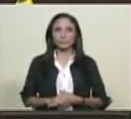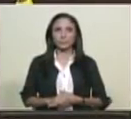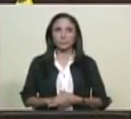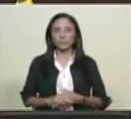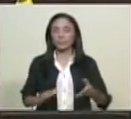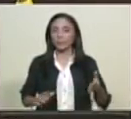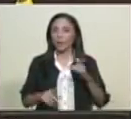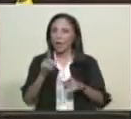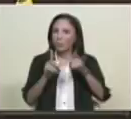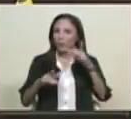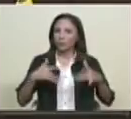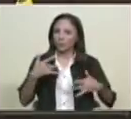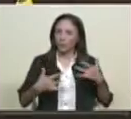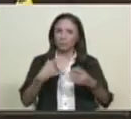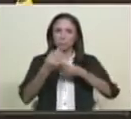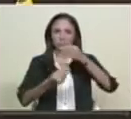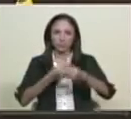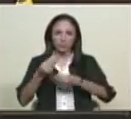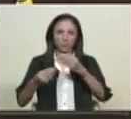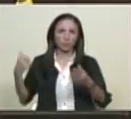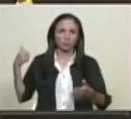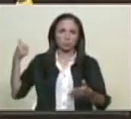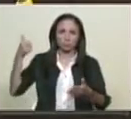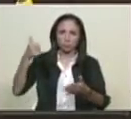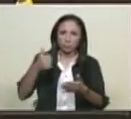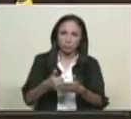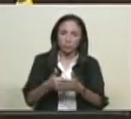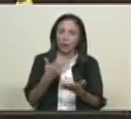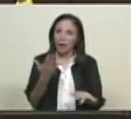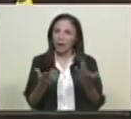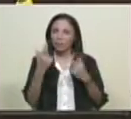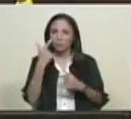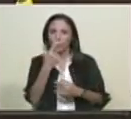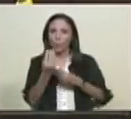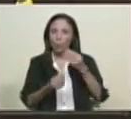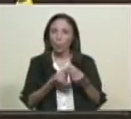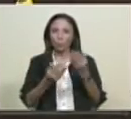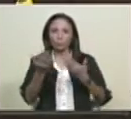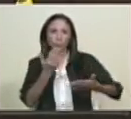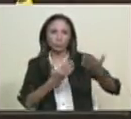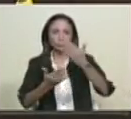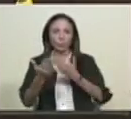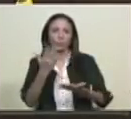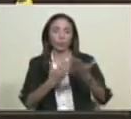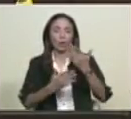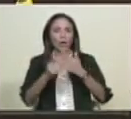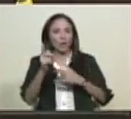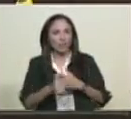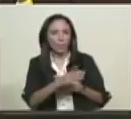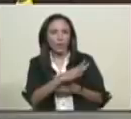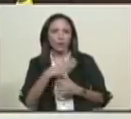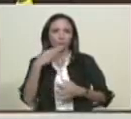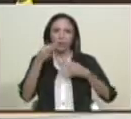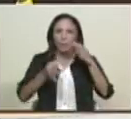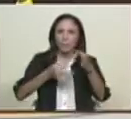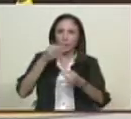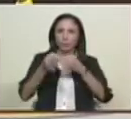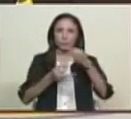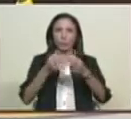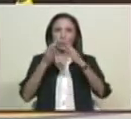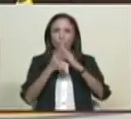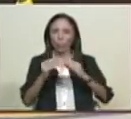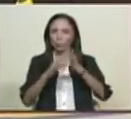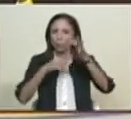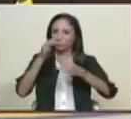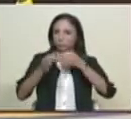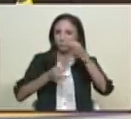regularmente vivimos para compartir la vida institucional rica vida